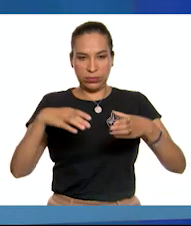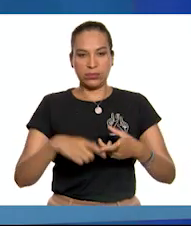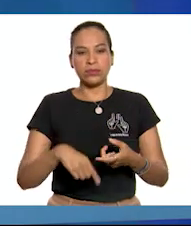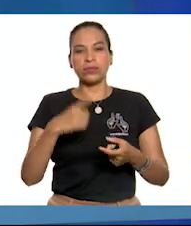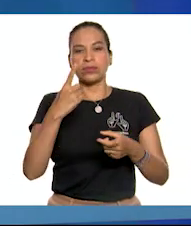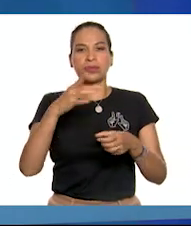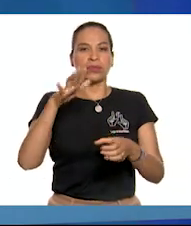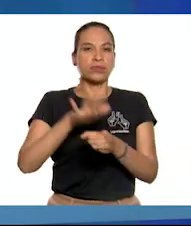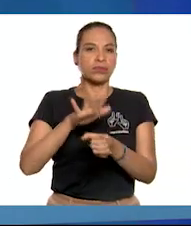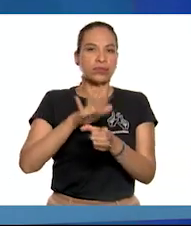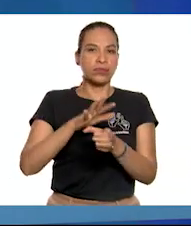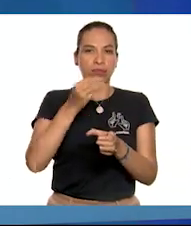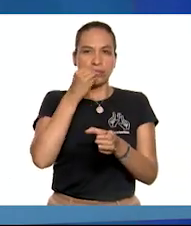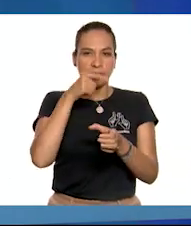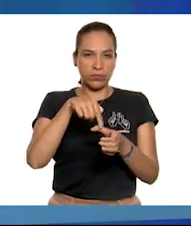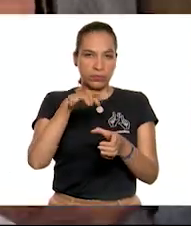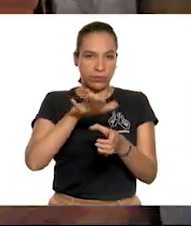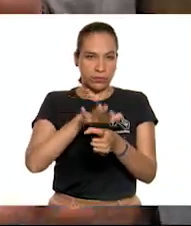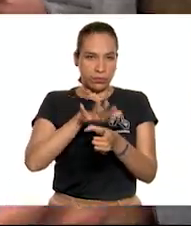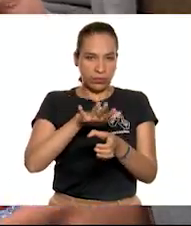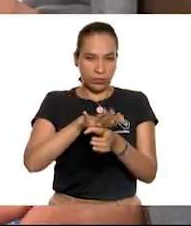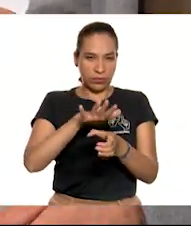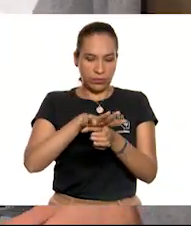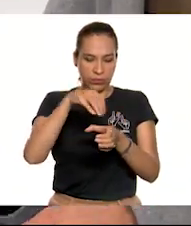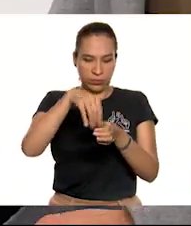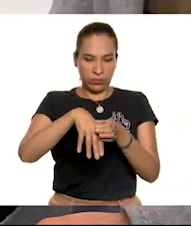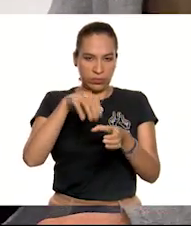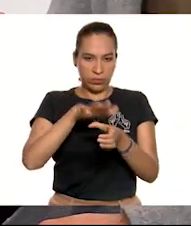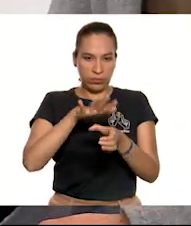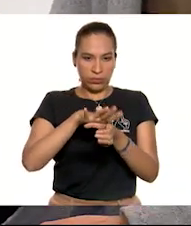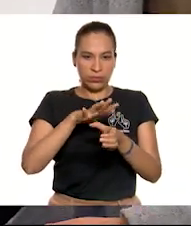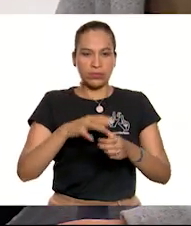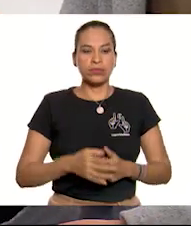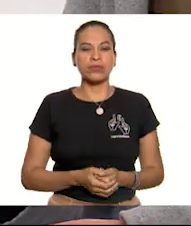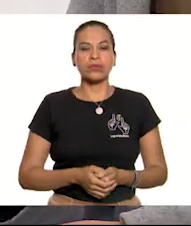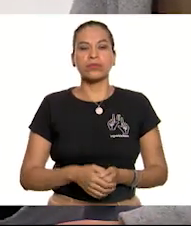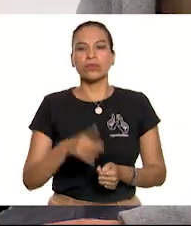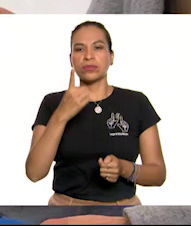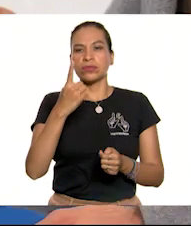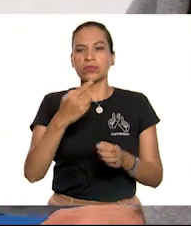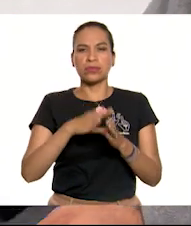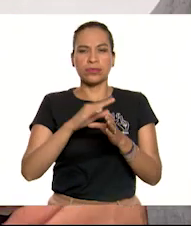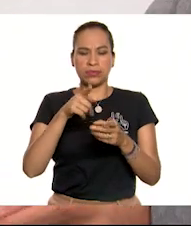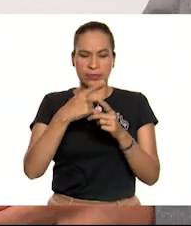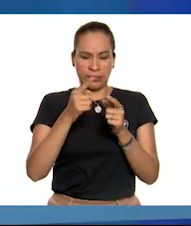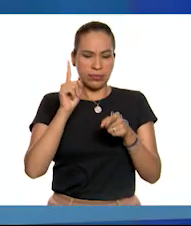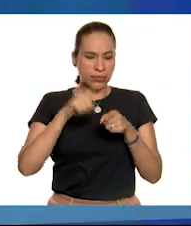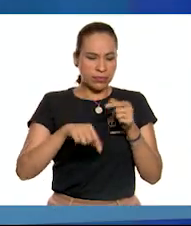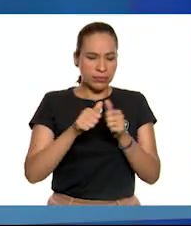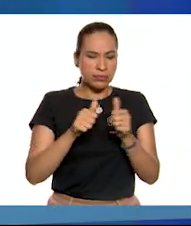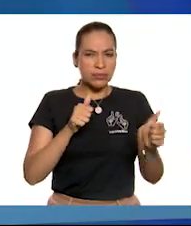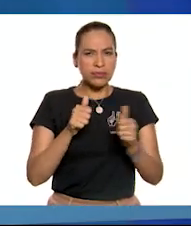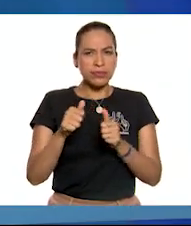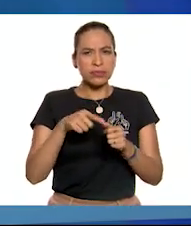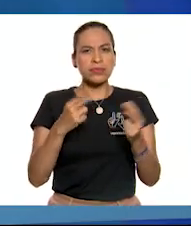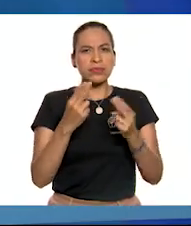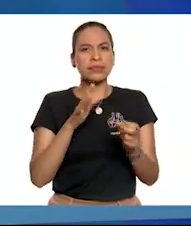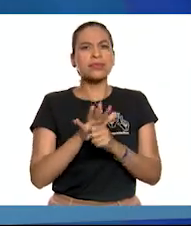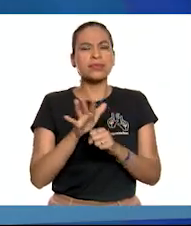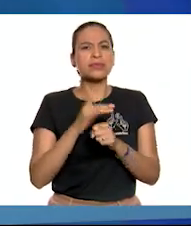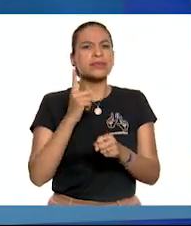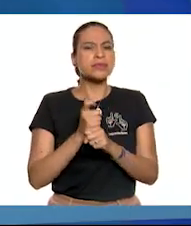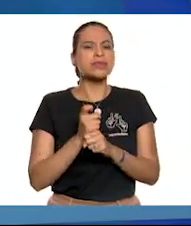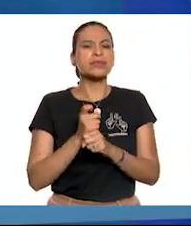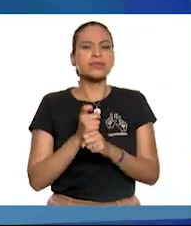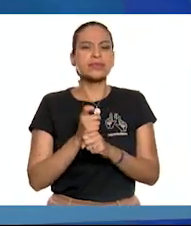Una coladera de cocina. Coladera. Así es. Y bueno, para separar, lo que tenemos que hacer primero